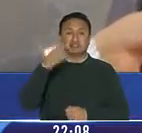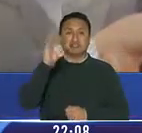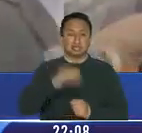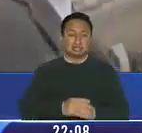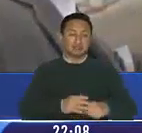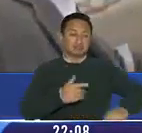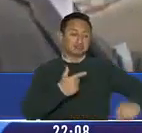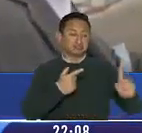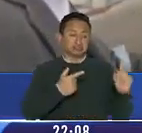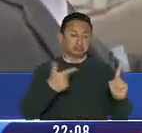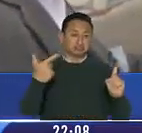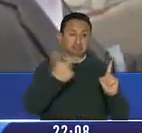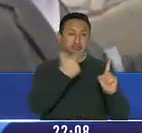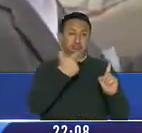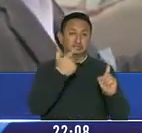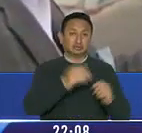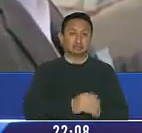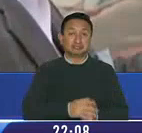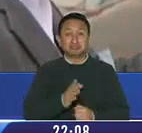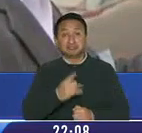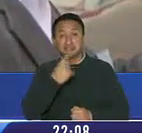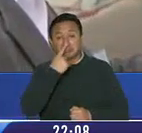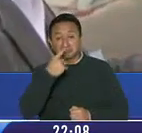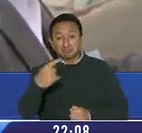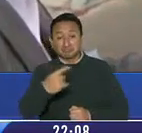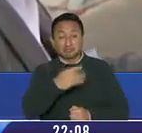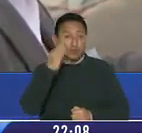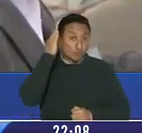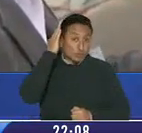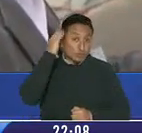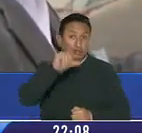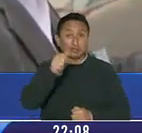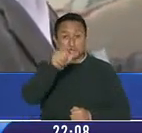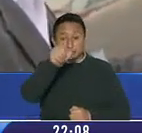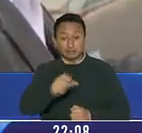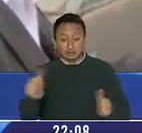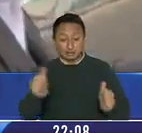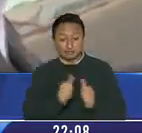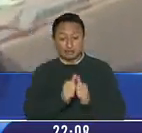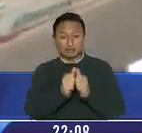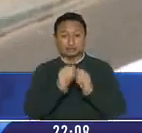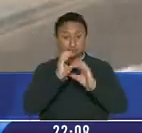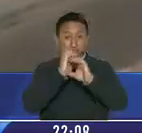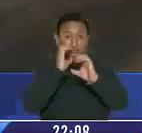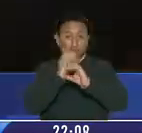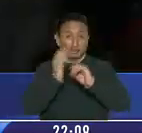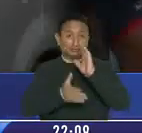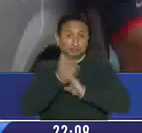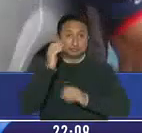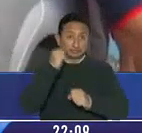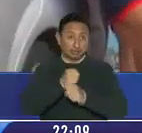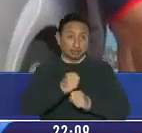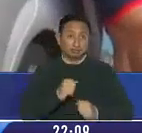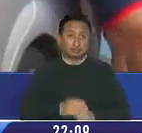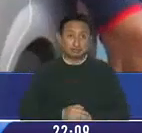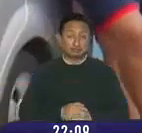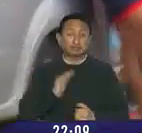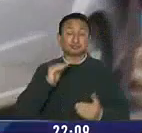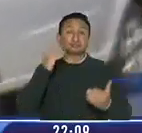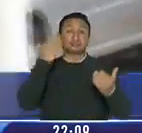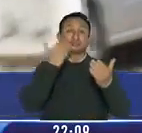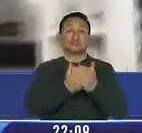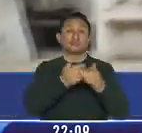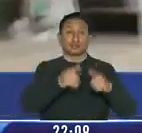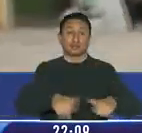bala en el cuerpo. Vamos a ver qué es lo que ha pasado, porque la señora estaba con otras personas aquí cogiendo un colectivo para irse a su trabajo. Hasta la escena del crimen se